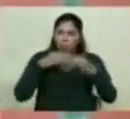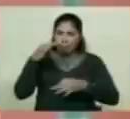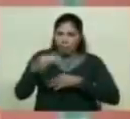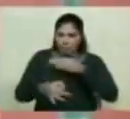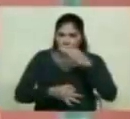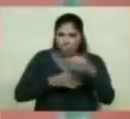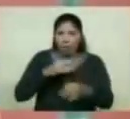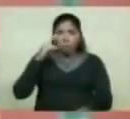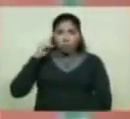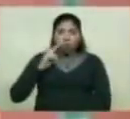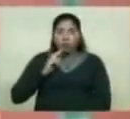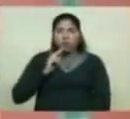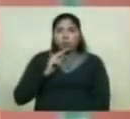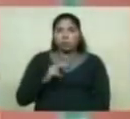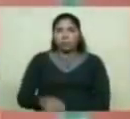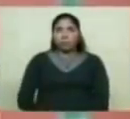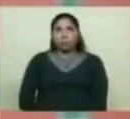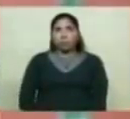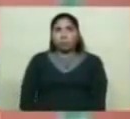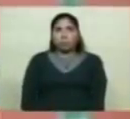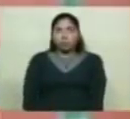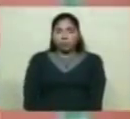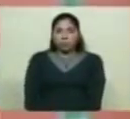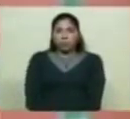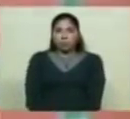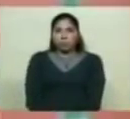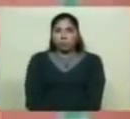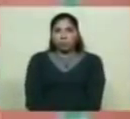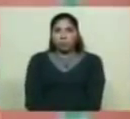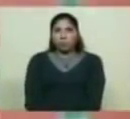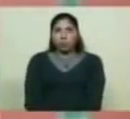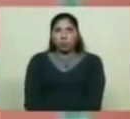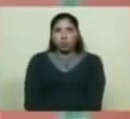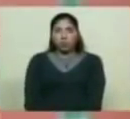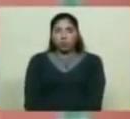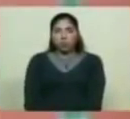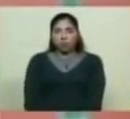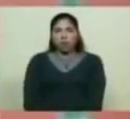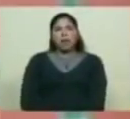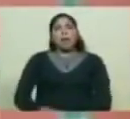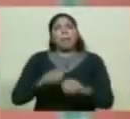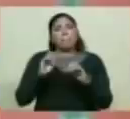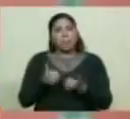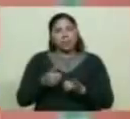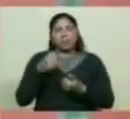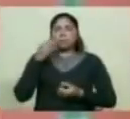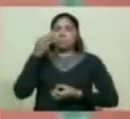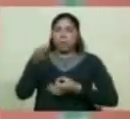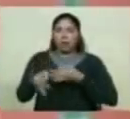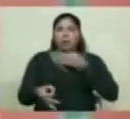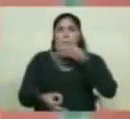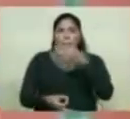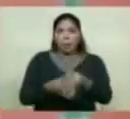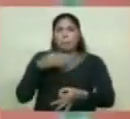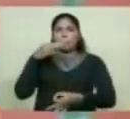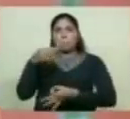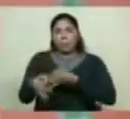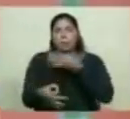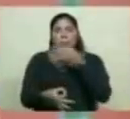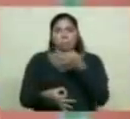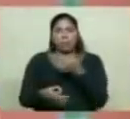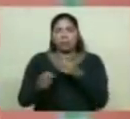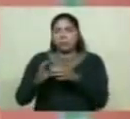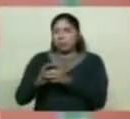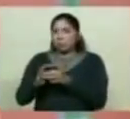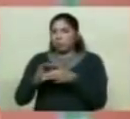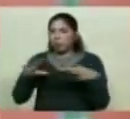angostura bolívar hace una ruptura con el liberalismo político